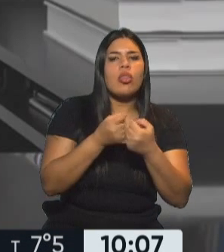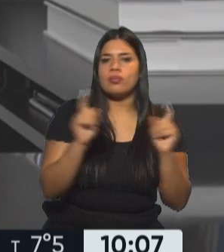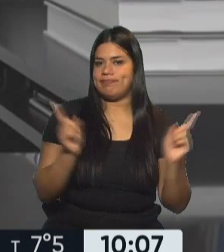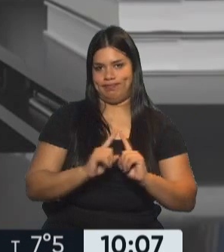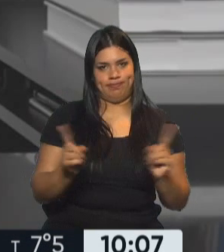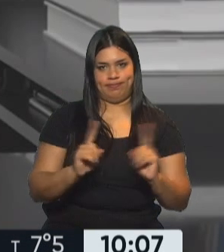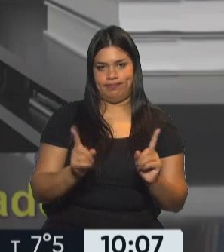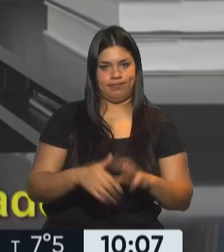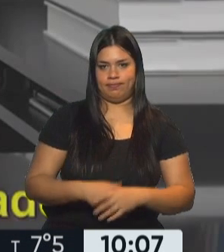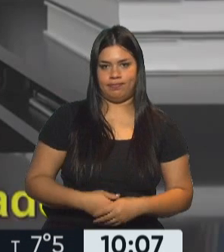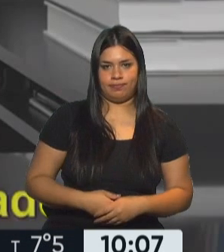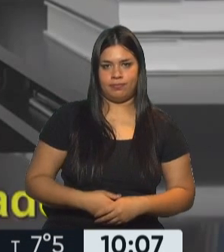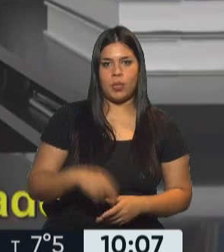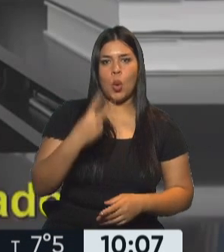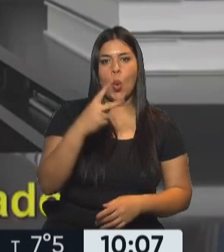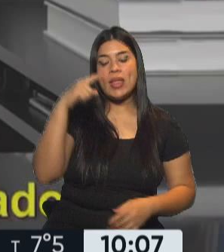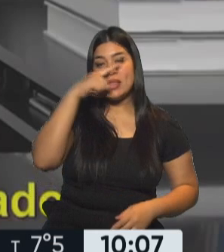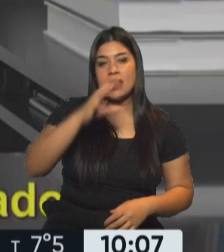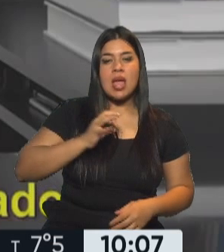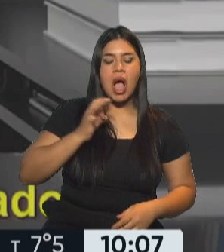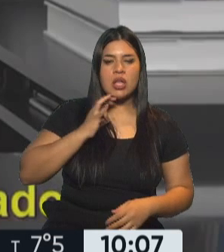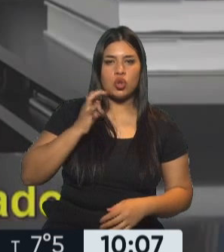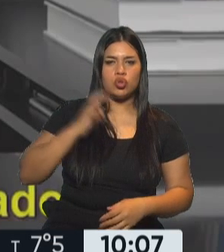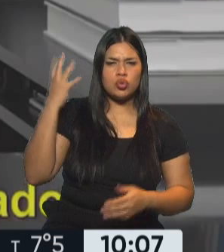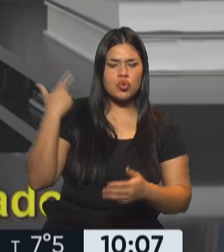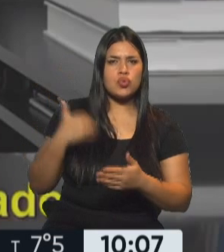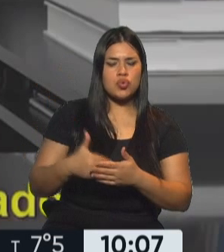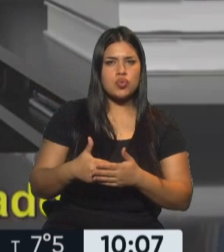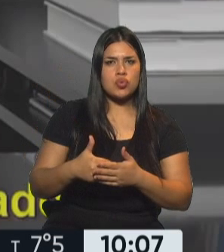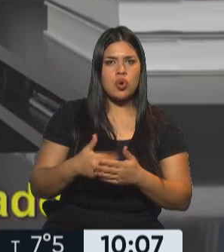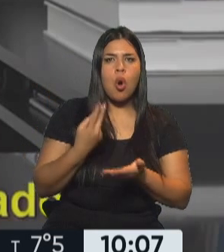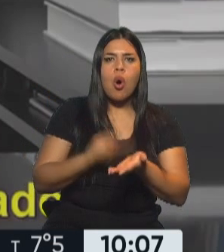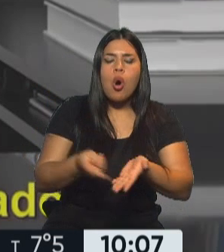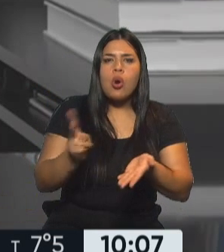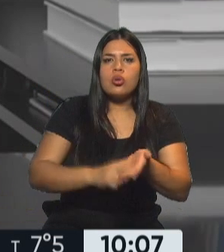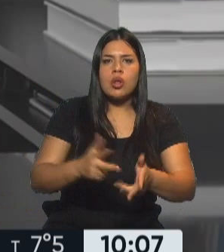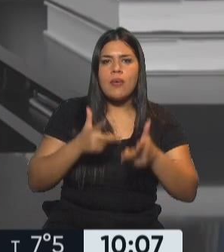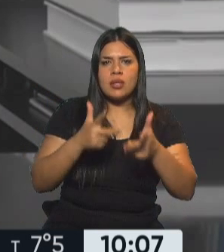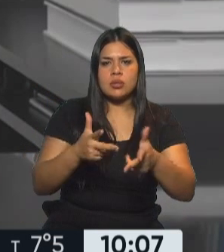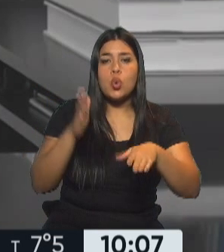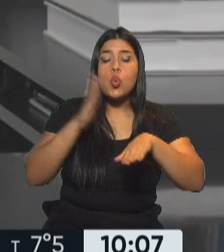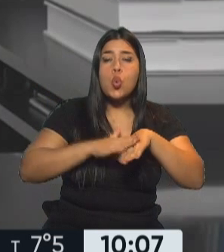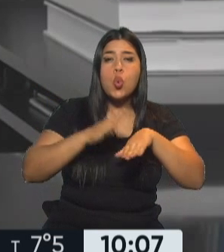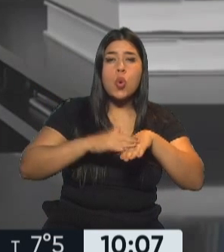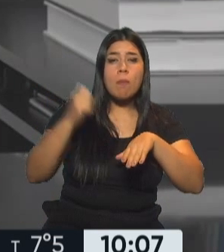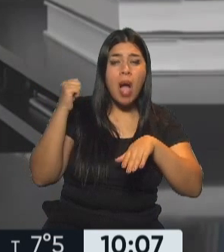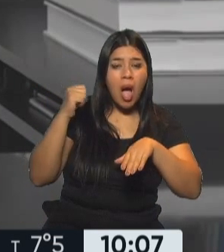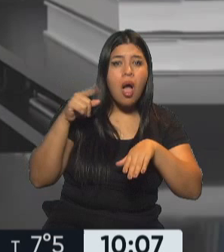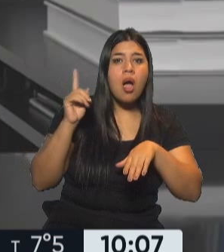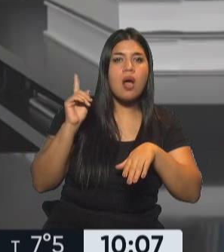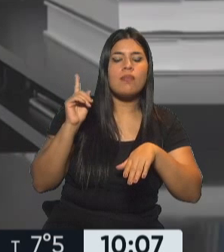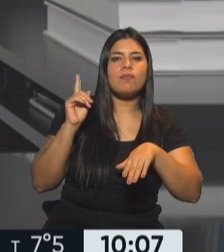27 años y nos duele tener que repetir que por el atentado a la AMIA no hay un